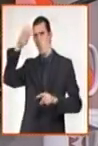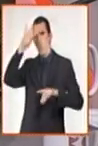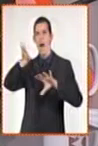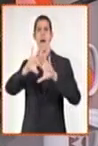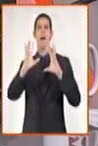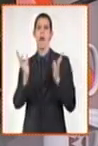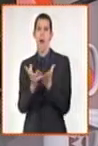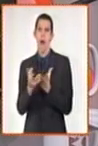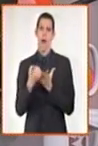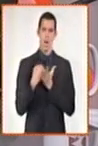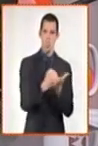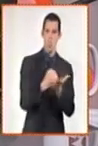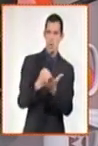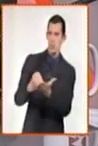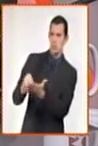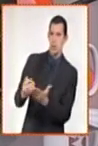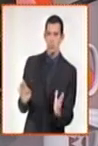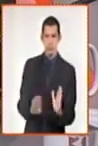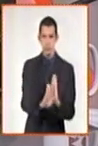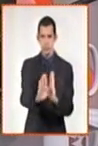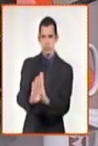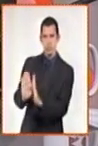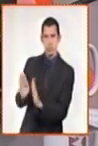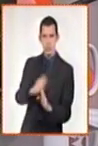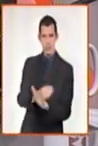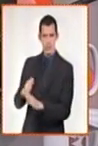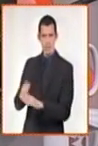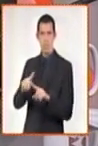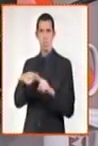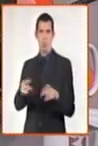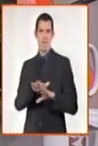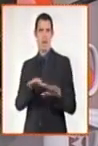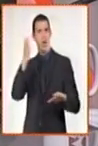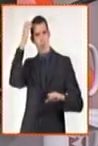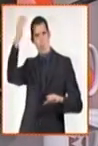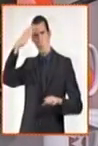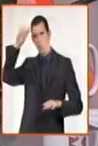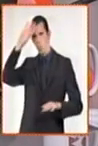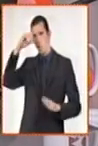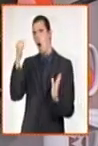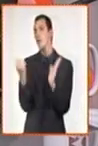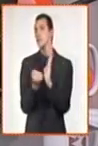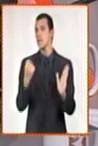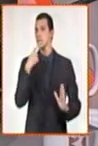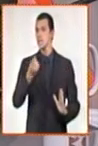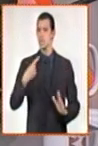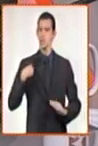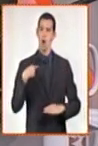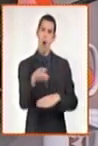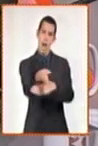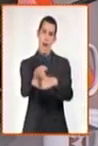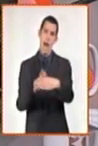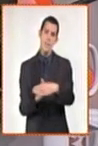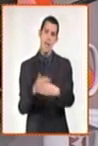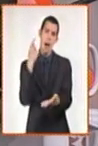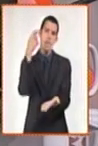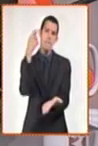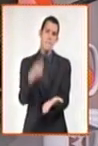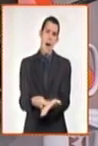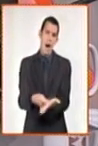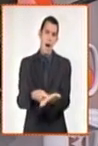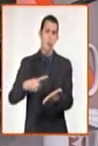afectadas se había adoptado decisiones para cubrir el 50% de los gastos en la reconstrucción de